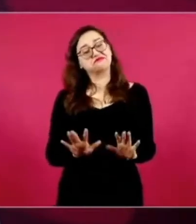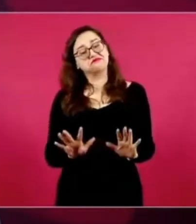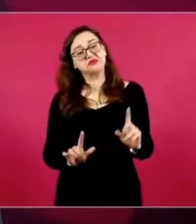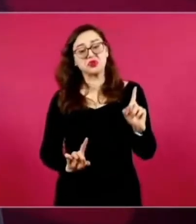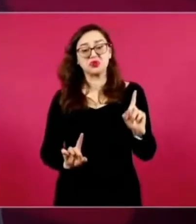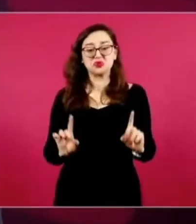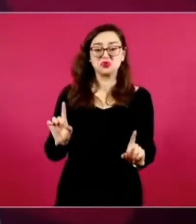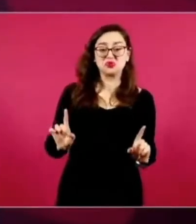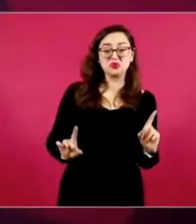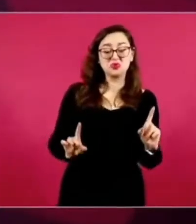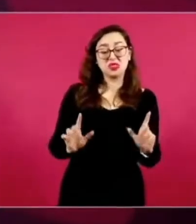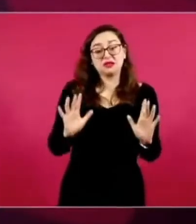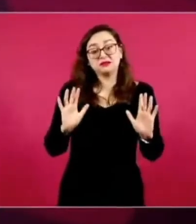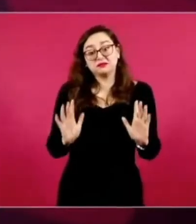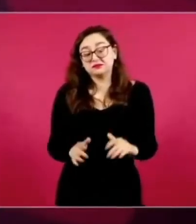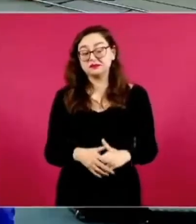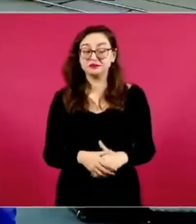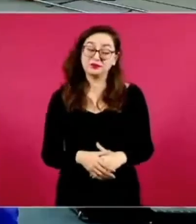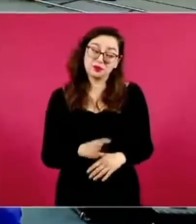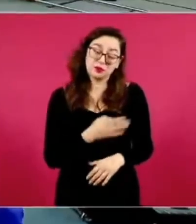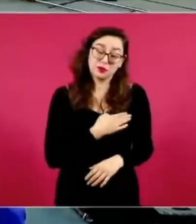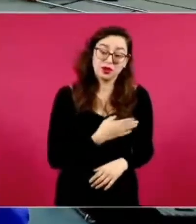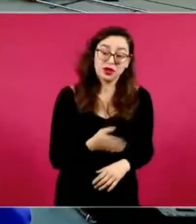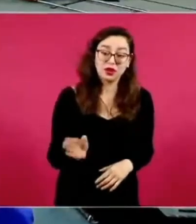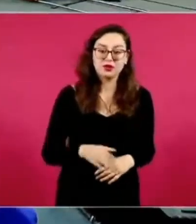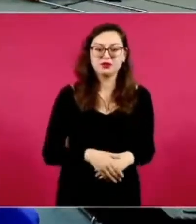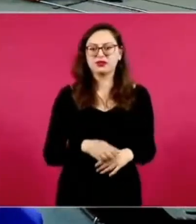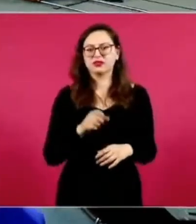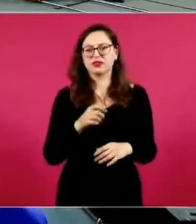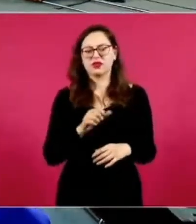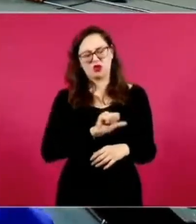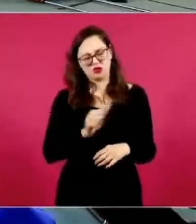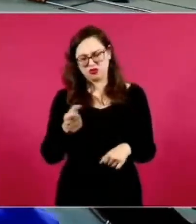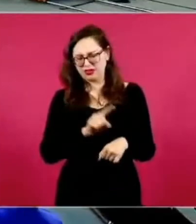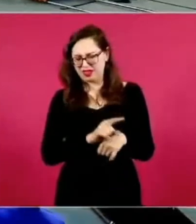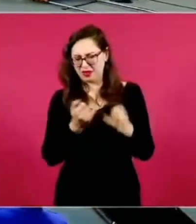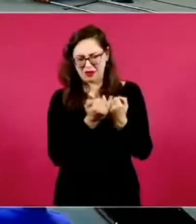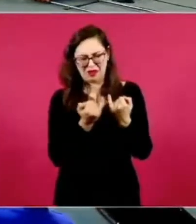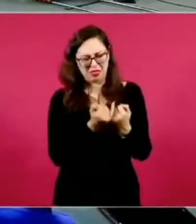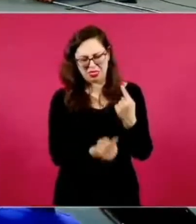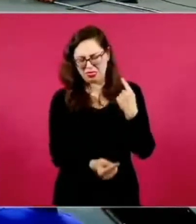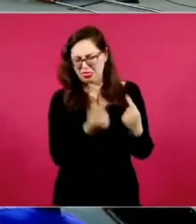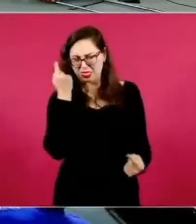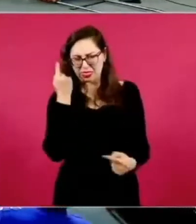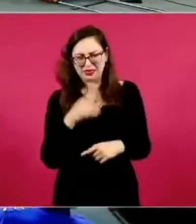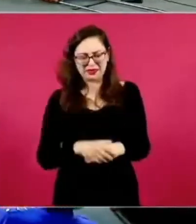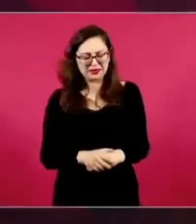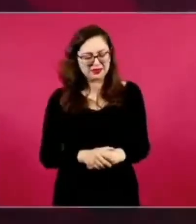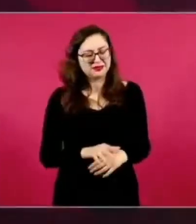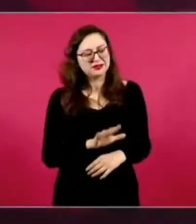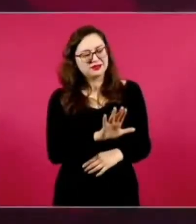que, al otro día me dijo no sé qué cosa, y le dije, mira,